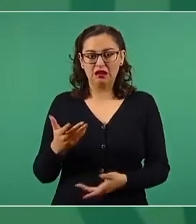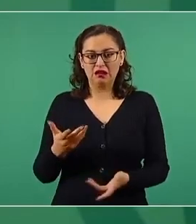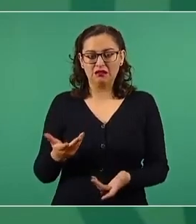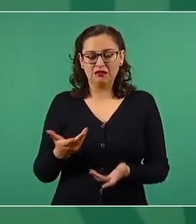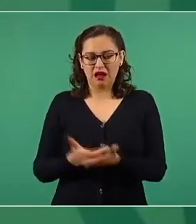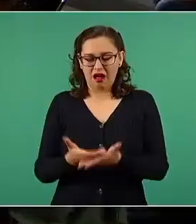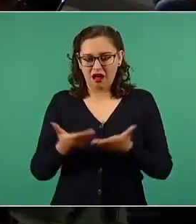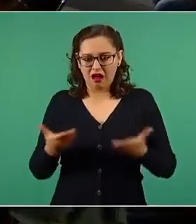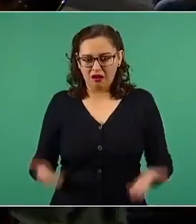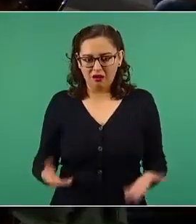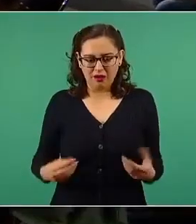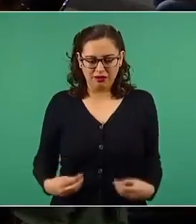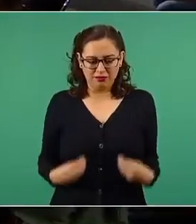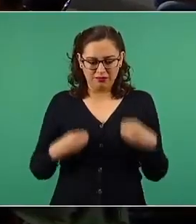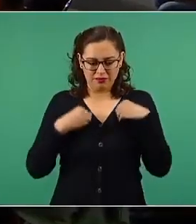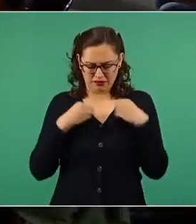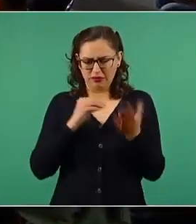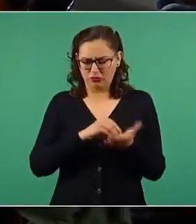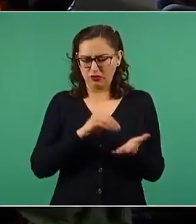consideran